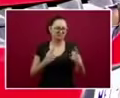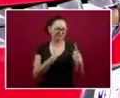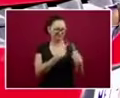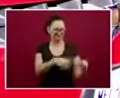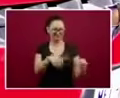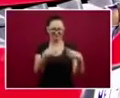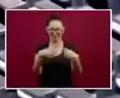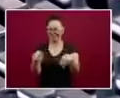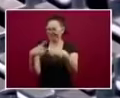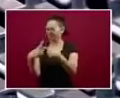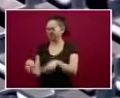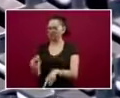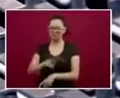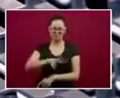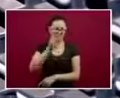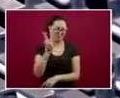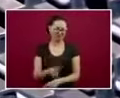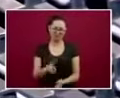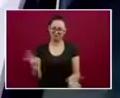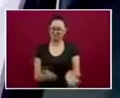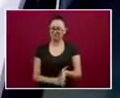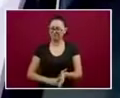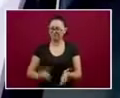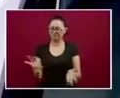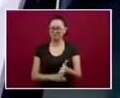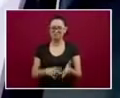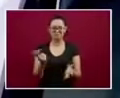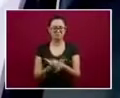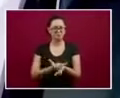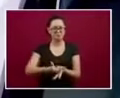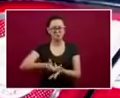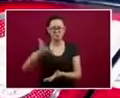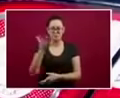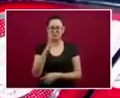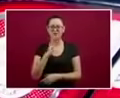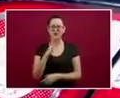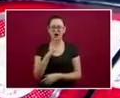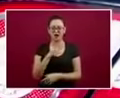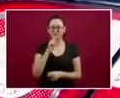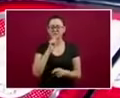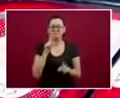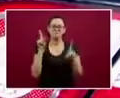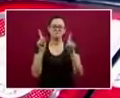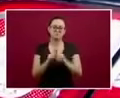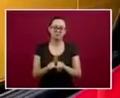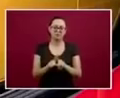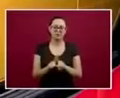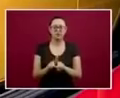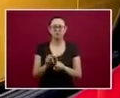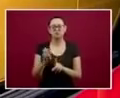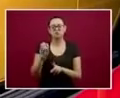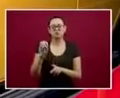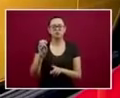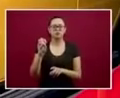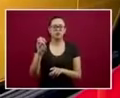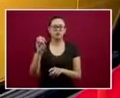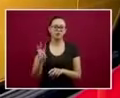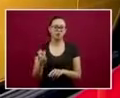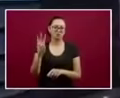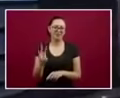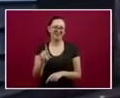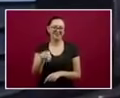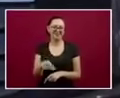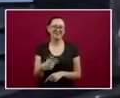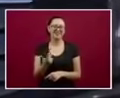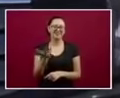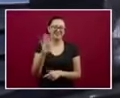digo, hemos pagado una contraprestación, la que nos pidieron siempre. Y bueno, siempre fue pensando en ayudar a quienes